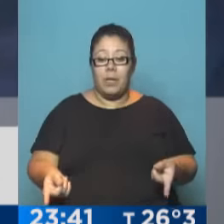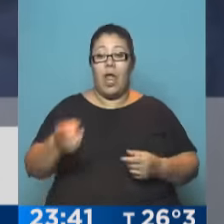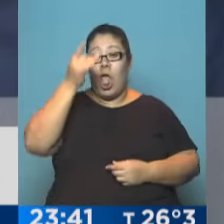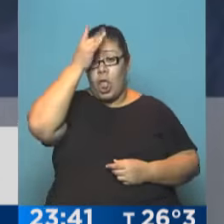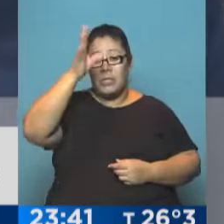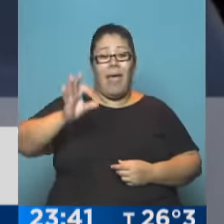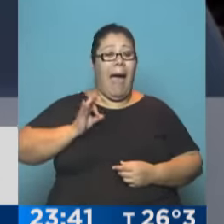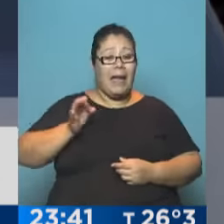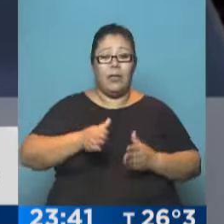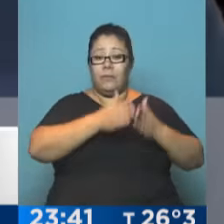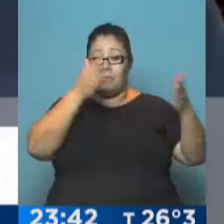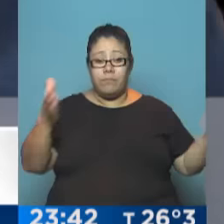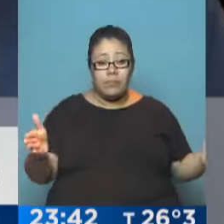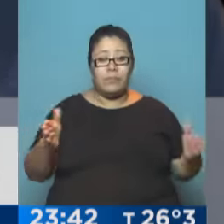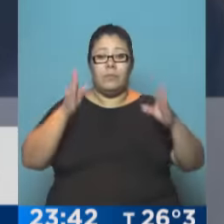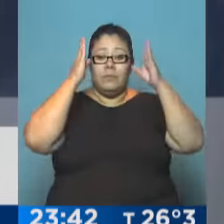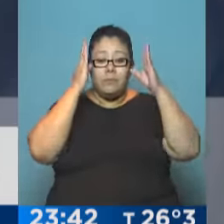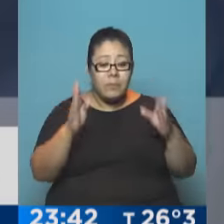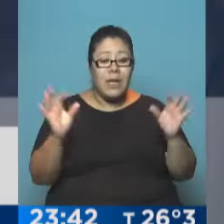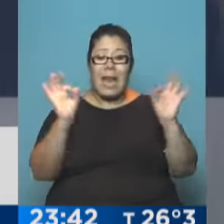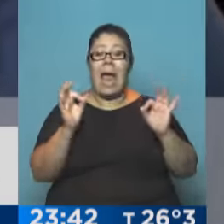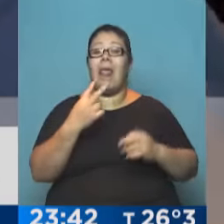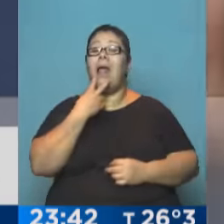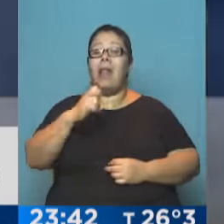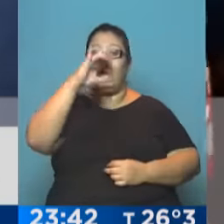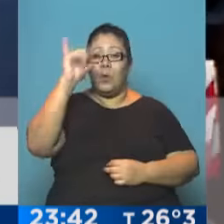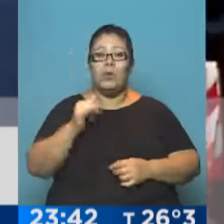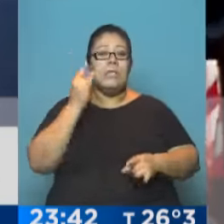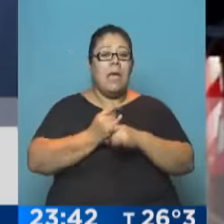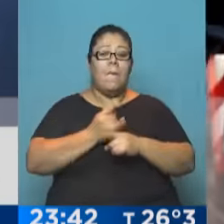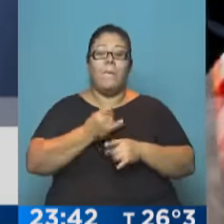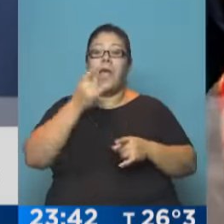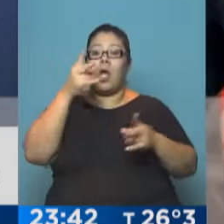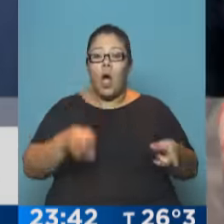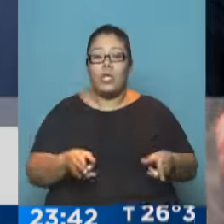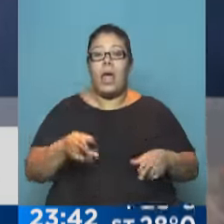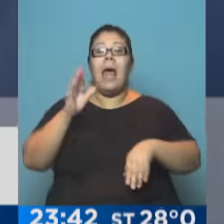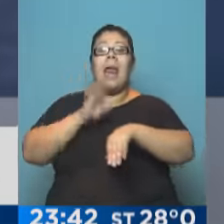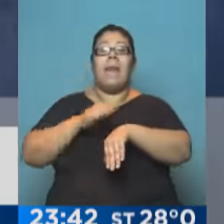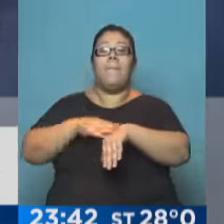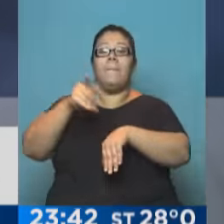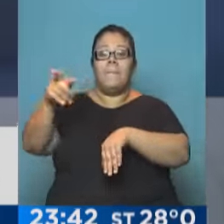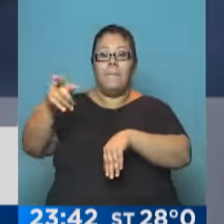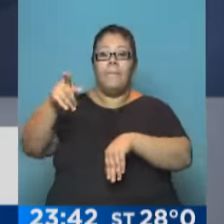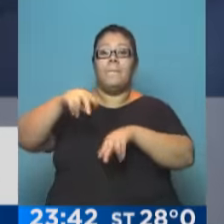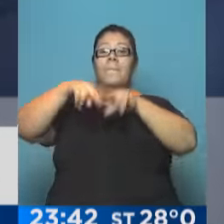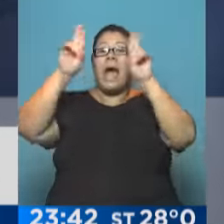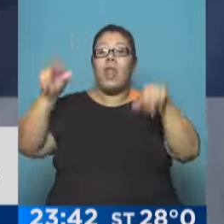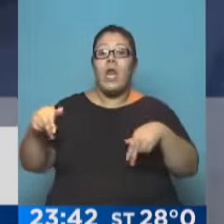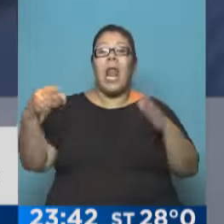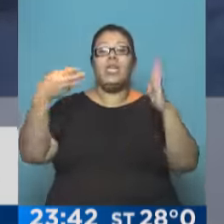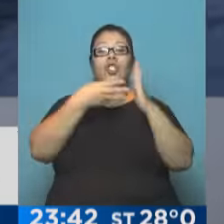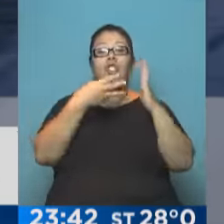años falta de atención, de suministro eléctrico, responsable la empresa McDonald's, Shopping del